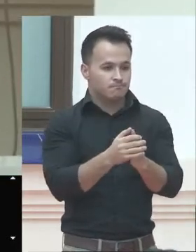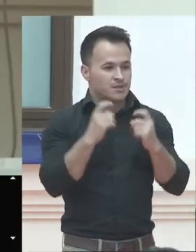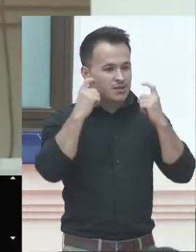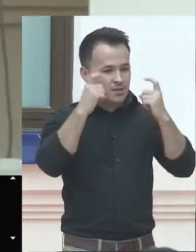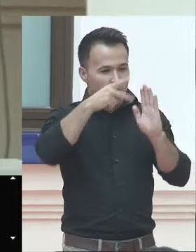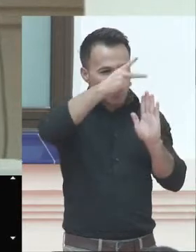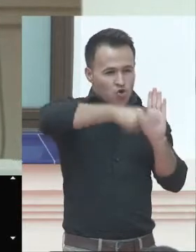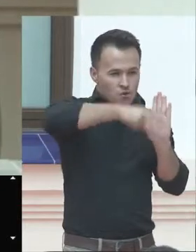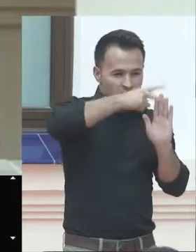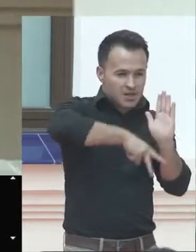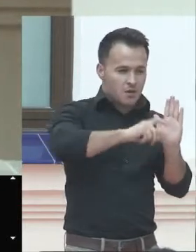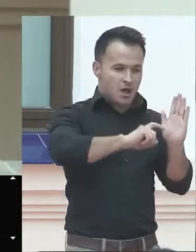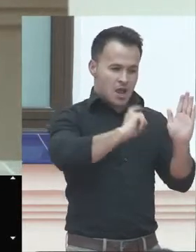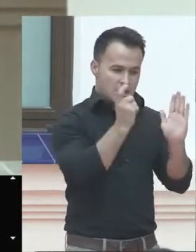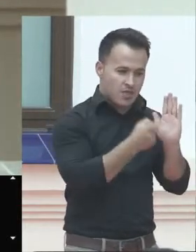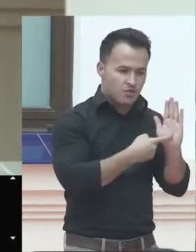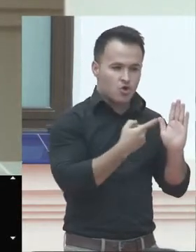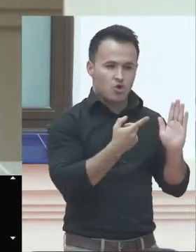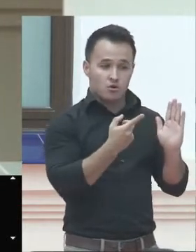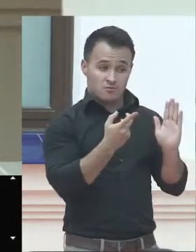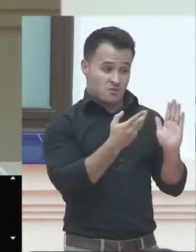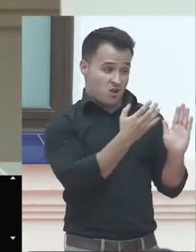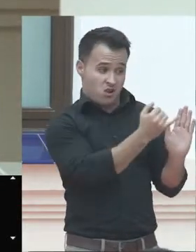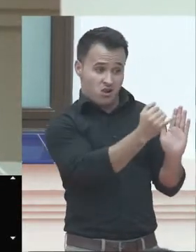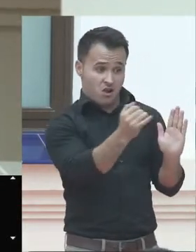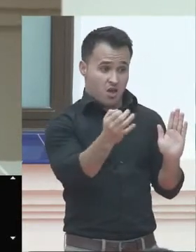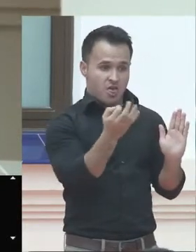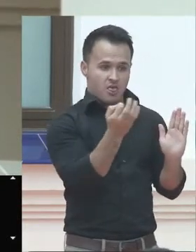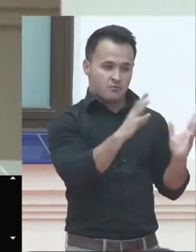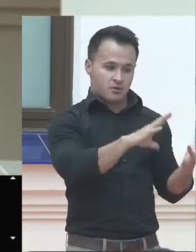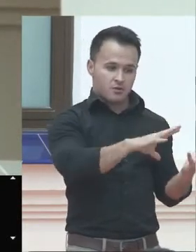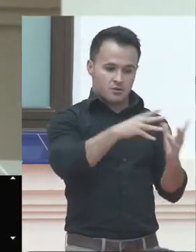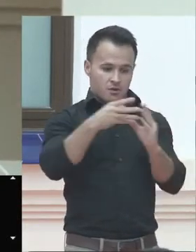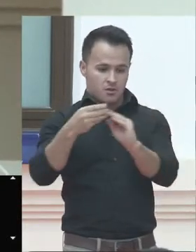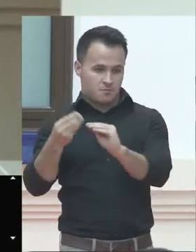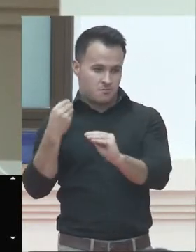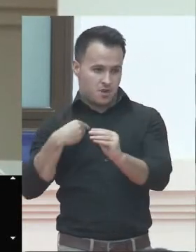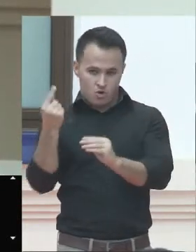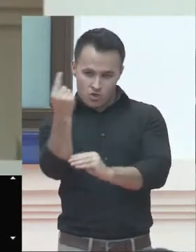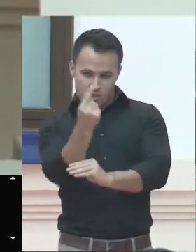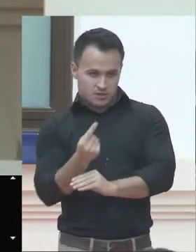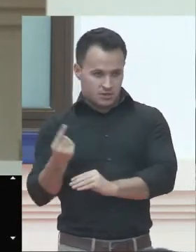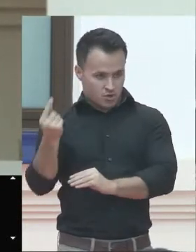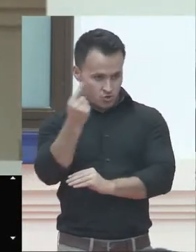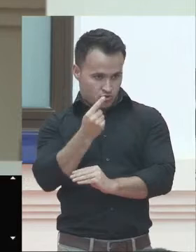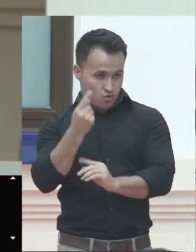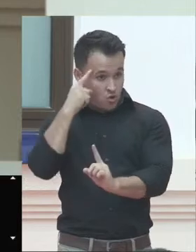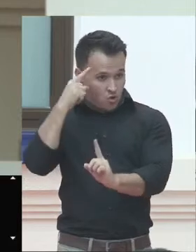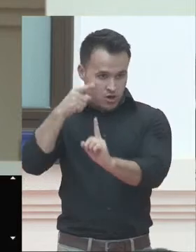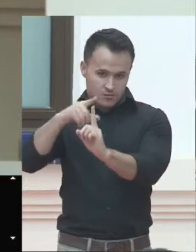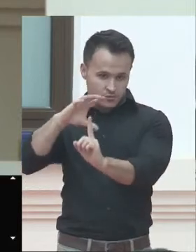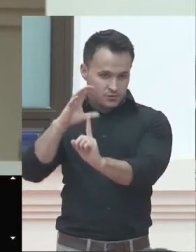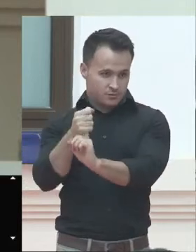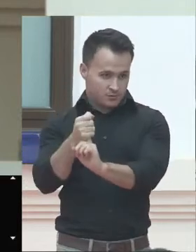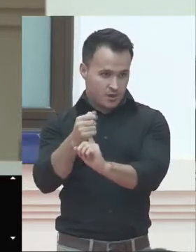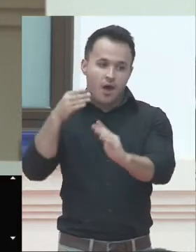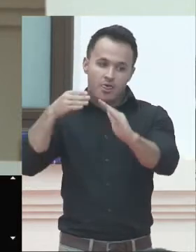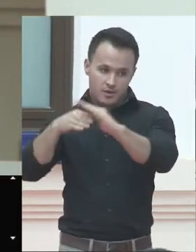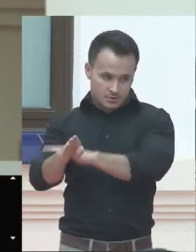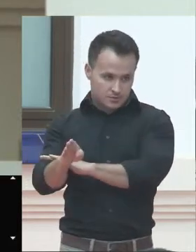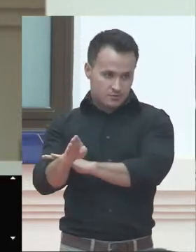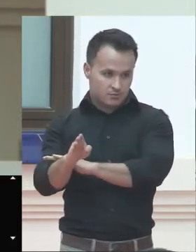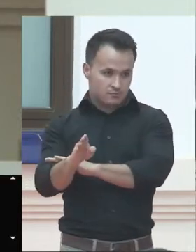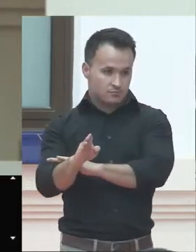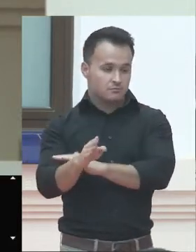las normativas, legislación que existe a la hora de llevar a cabo la realización de este objetivo, de que sean accesibles,